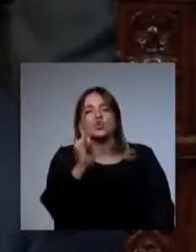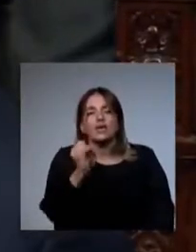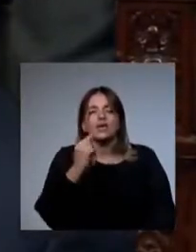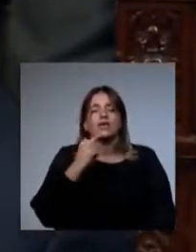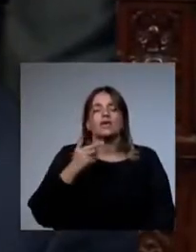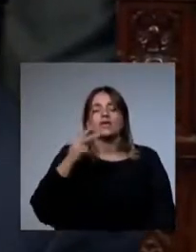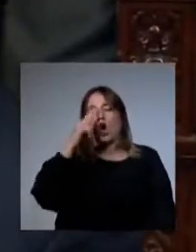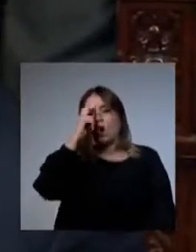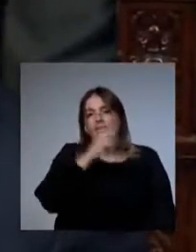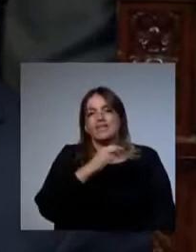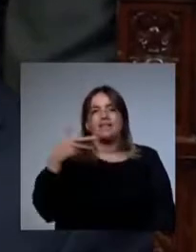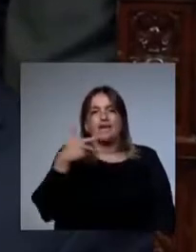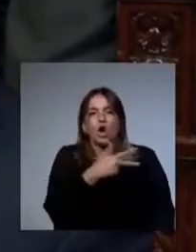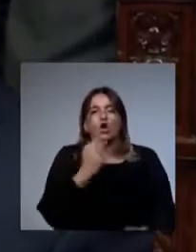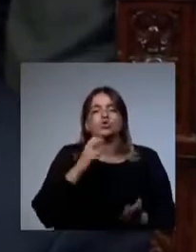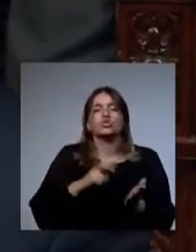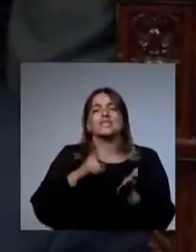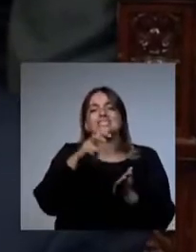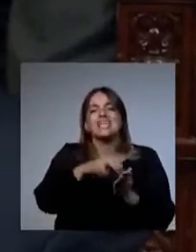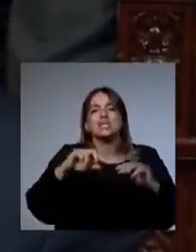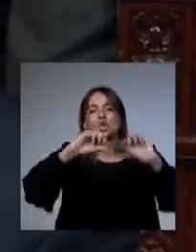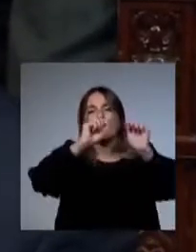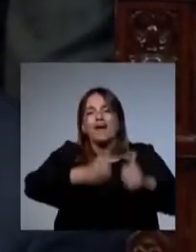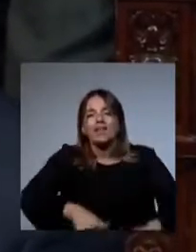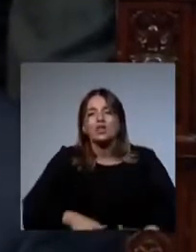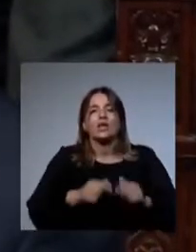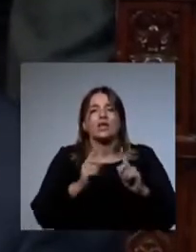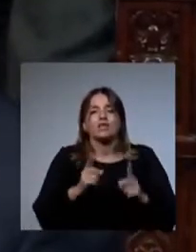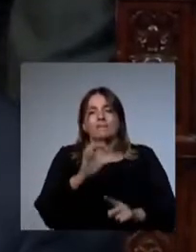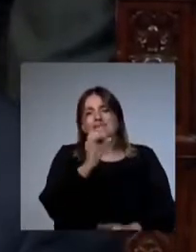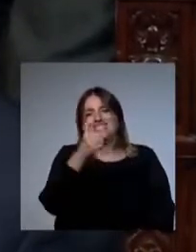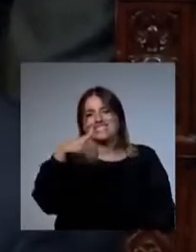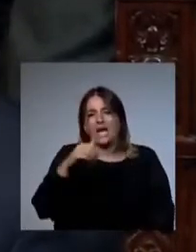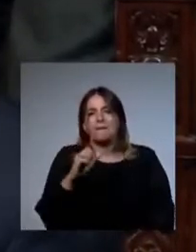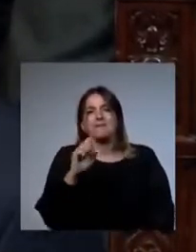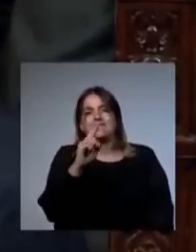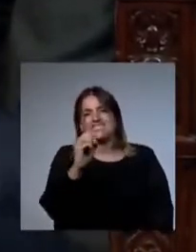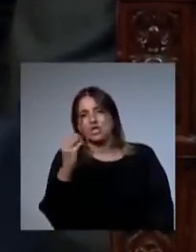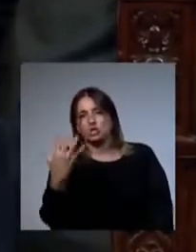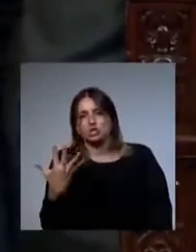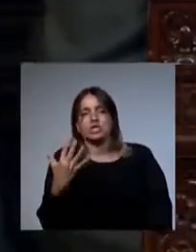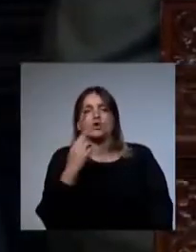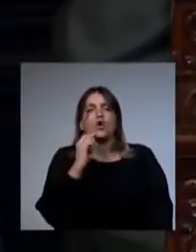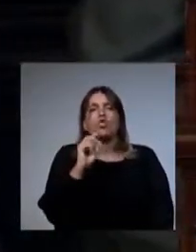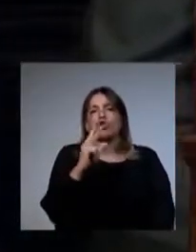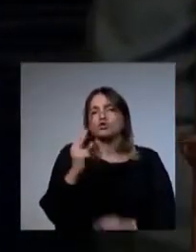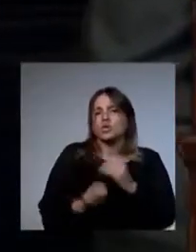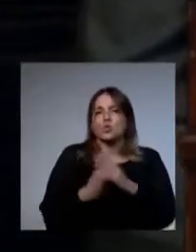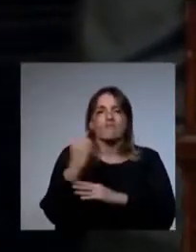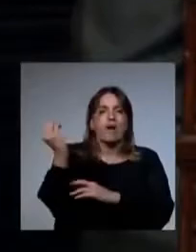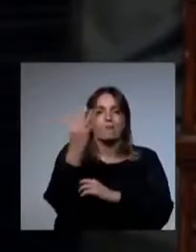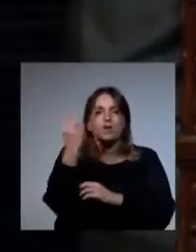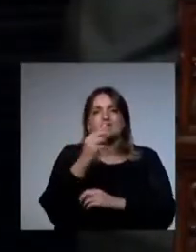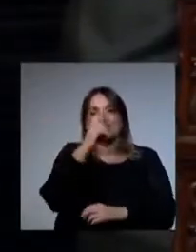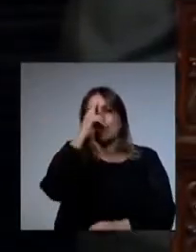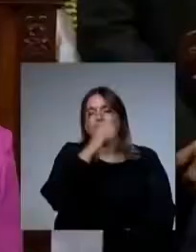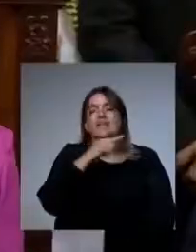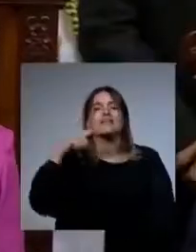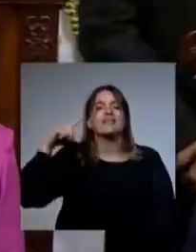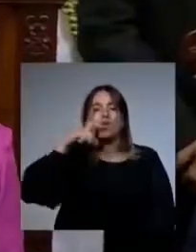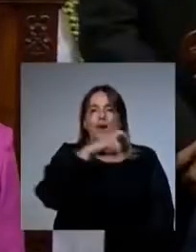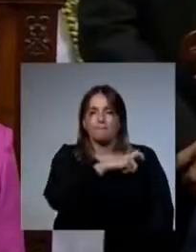Rocha, Hospital de Salto, Hospital de Maldonado, SAME 105 contó con 12 nuevas ambulancias y el Hospital de Tacuarembó.